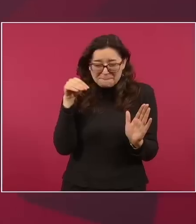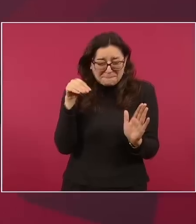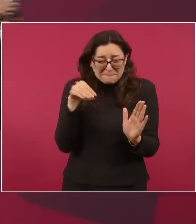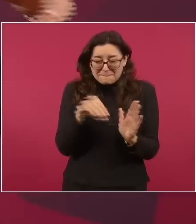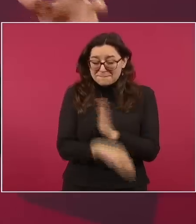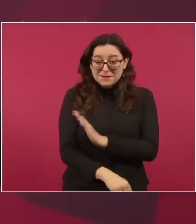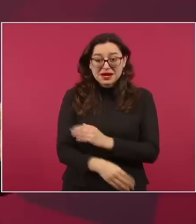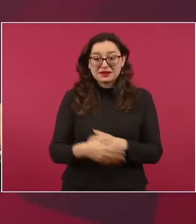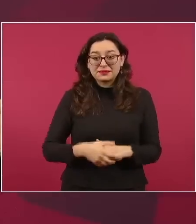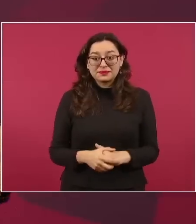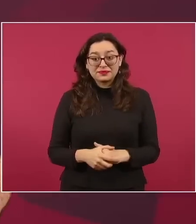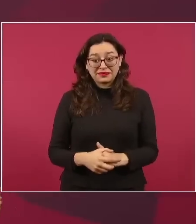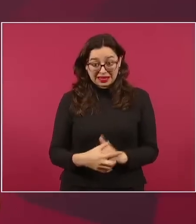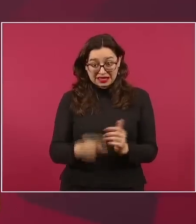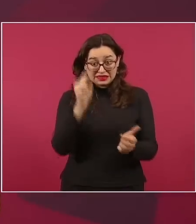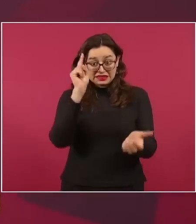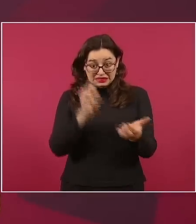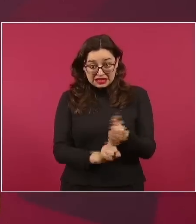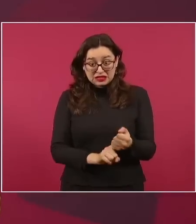plantas al interior